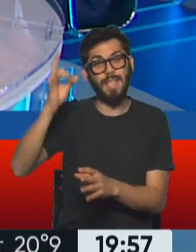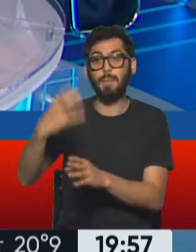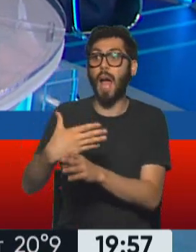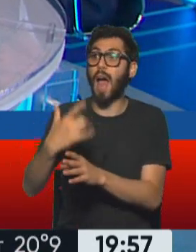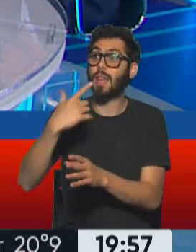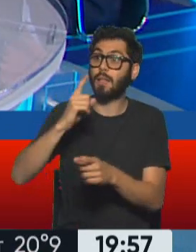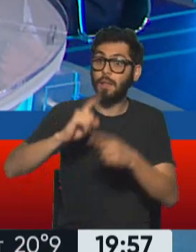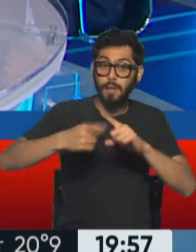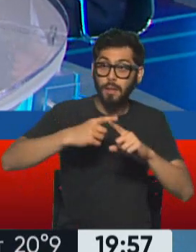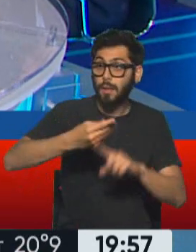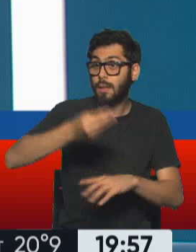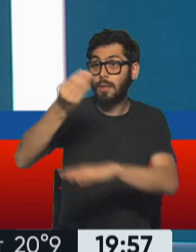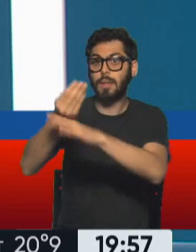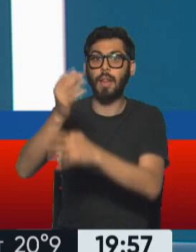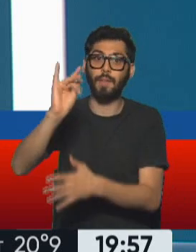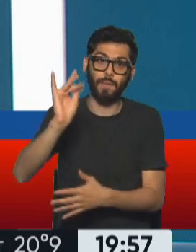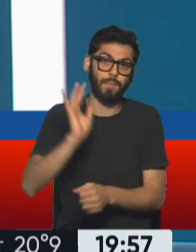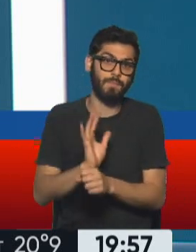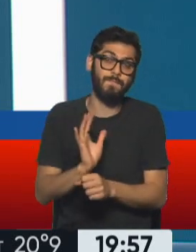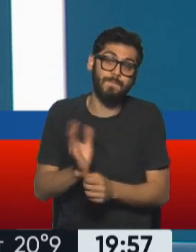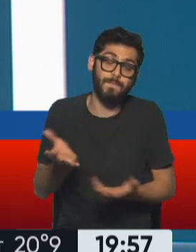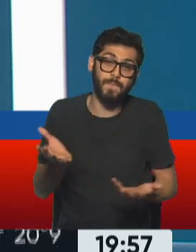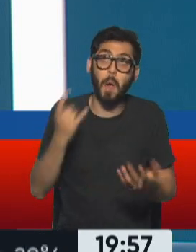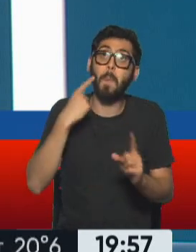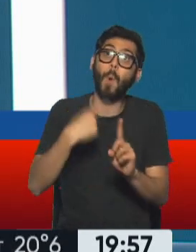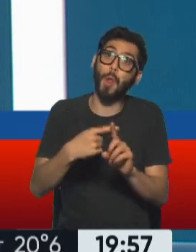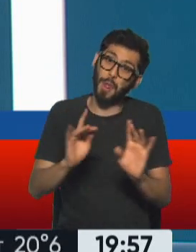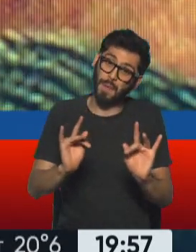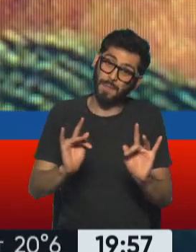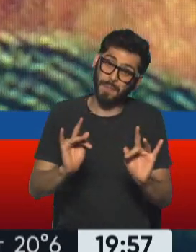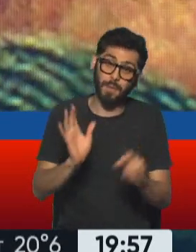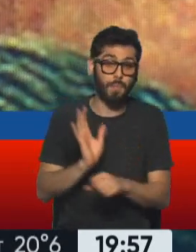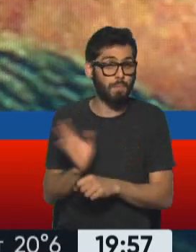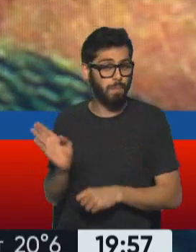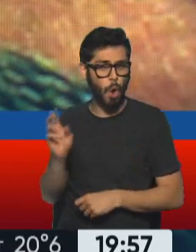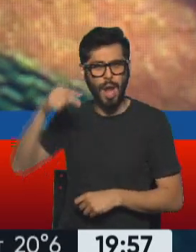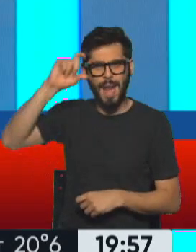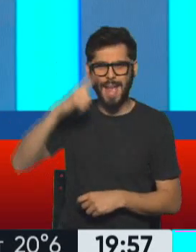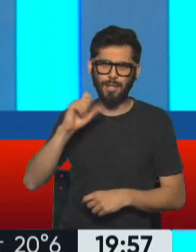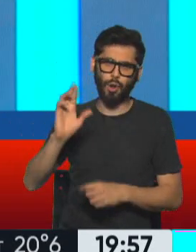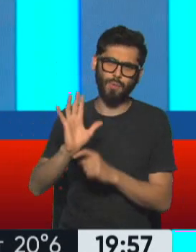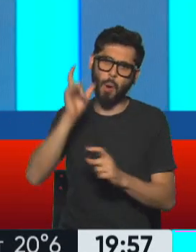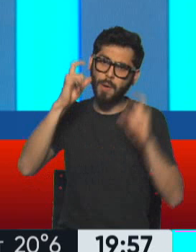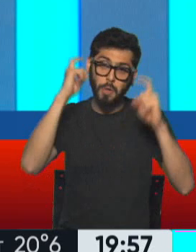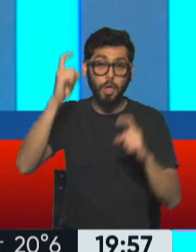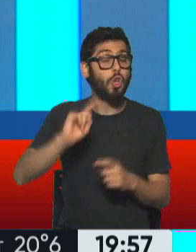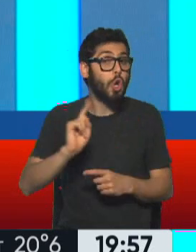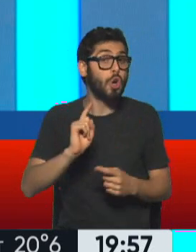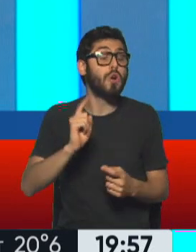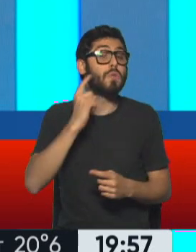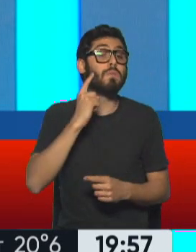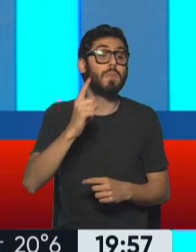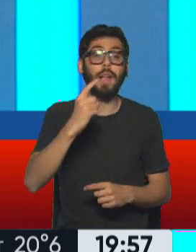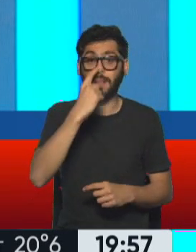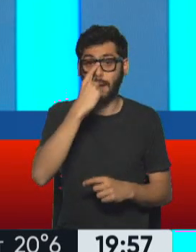es muy en contra de cualquier posibilidad más o menos optimista. Le estás diciendo utópico, Néstor. No, pero además es muy refractario, y si no, pensémoslo en